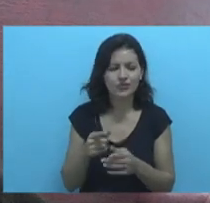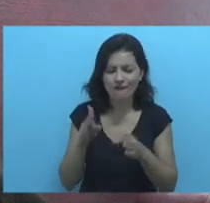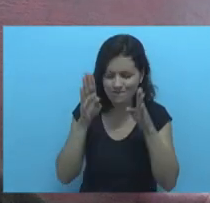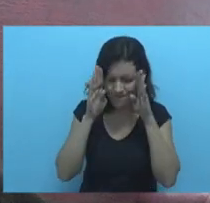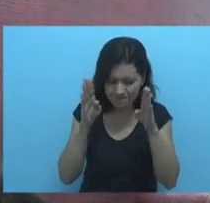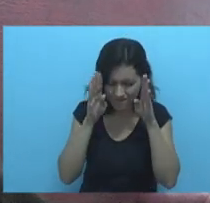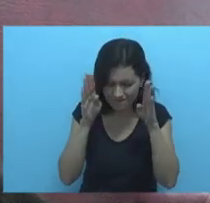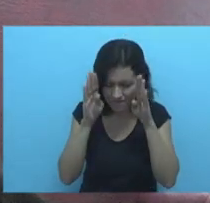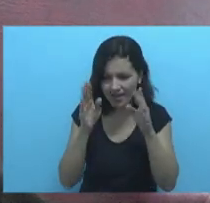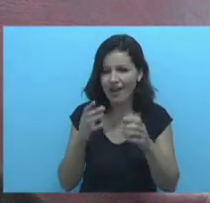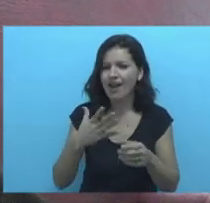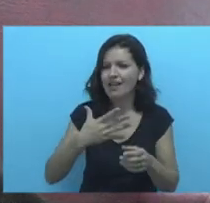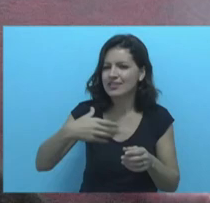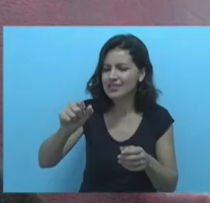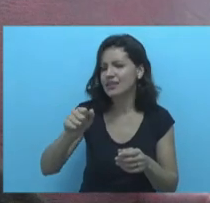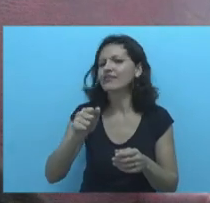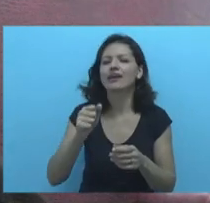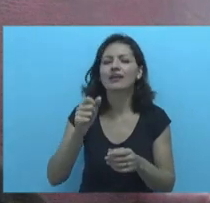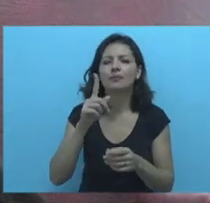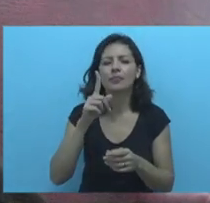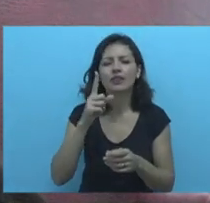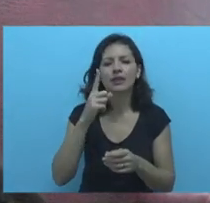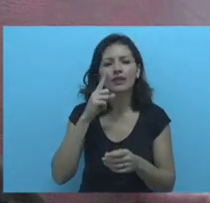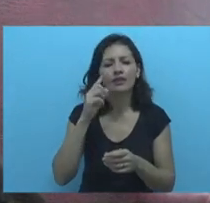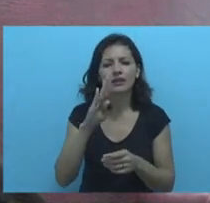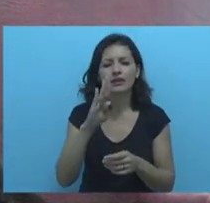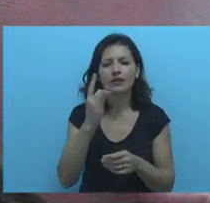emperrada, y él con esa